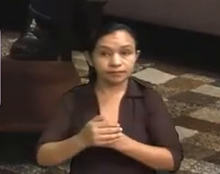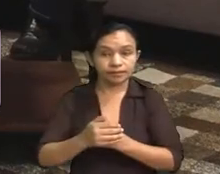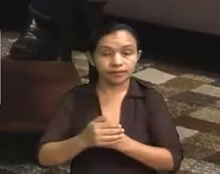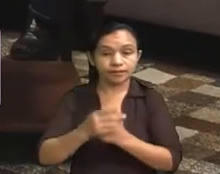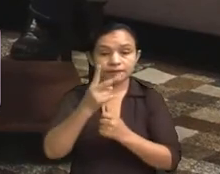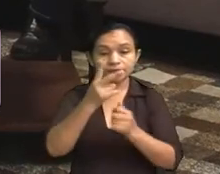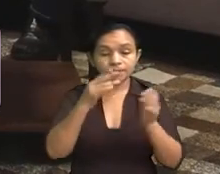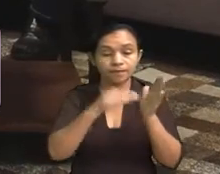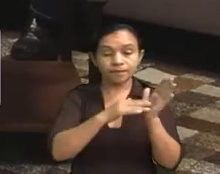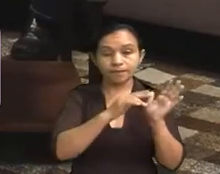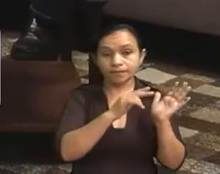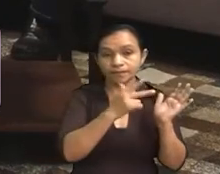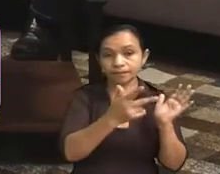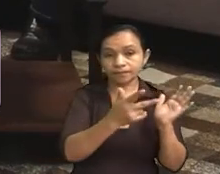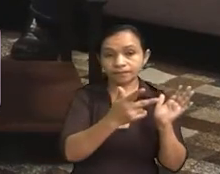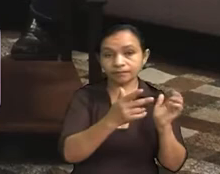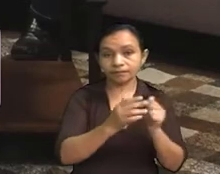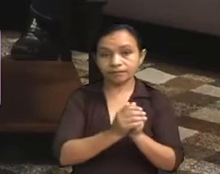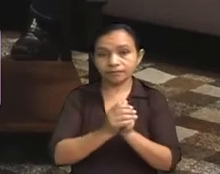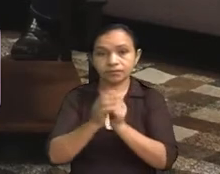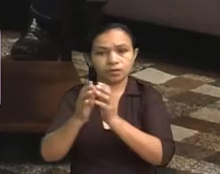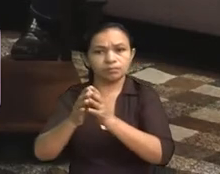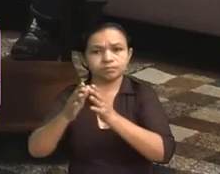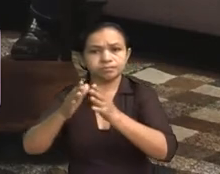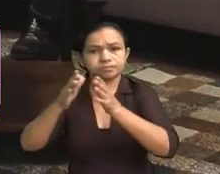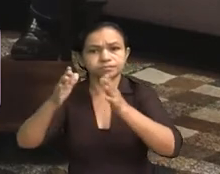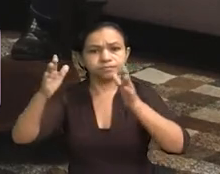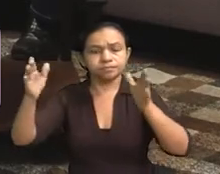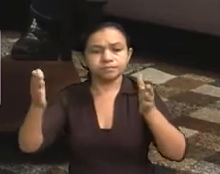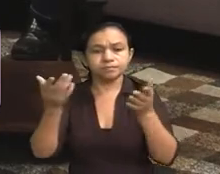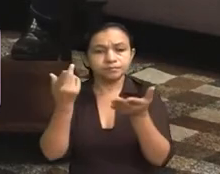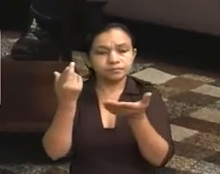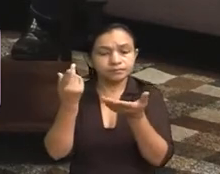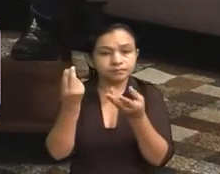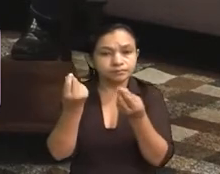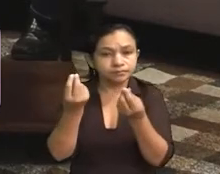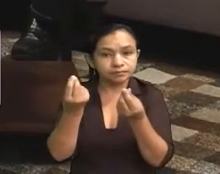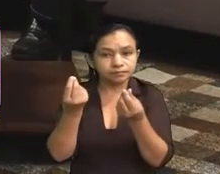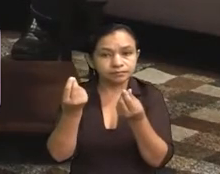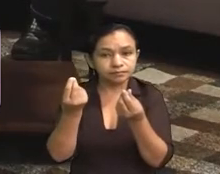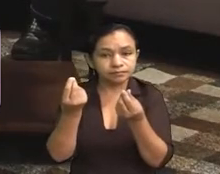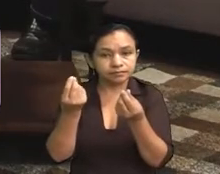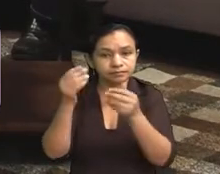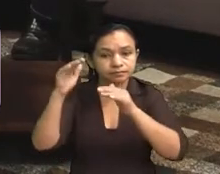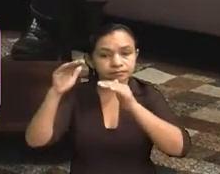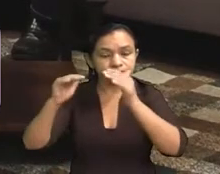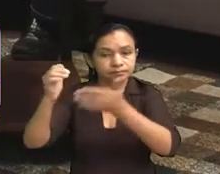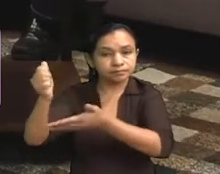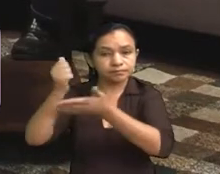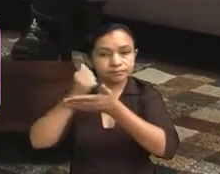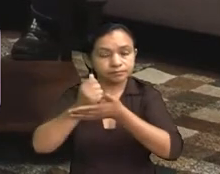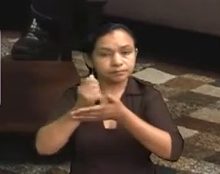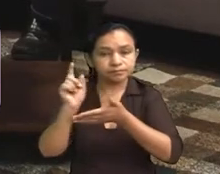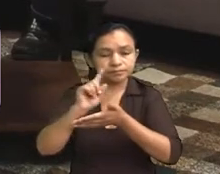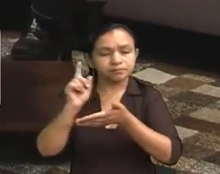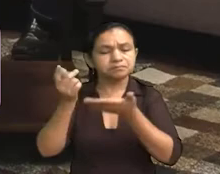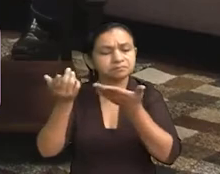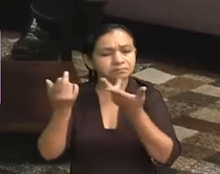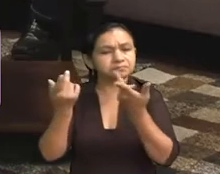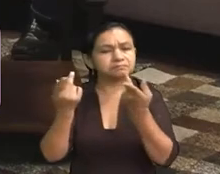al 2018 han venido creciendo, aunque los precios no han contribuido en ese sentido, pero